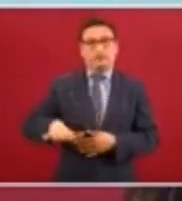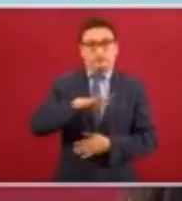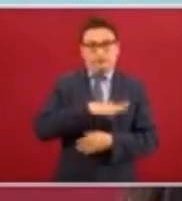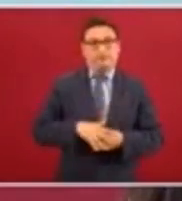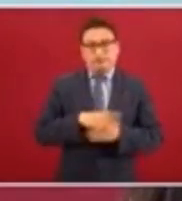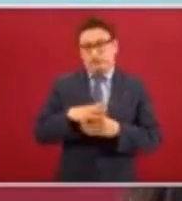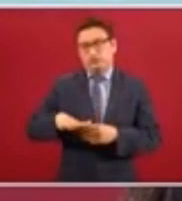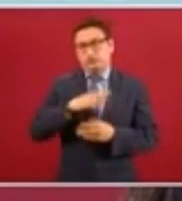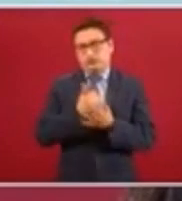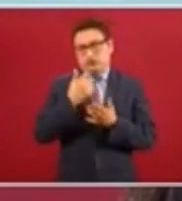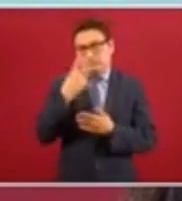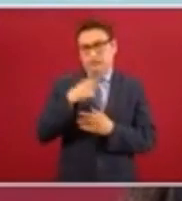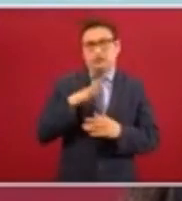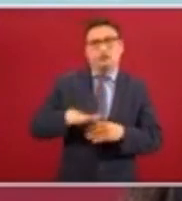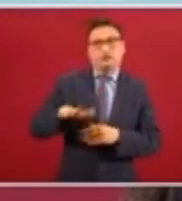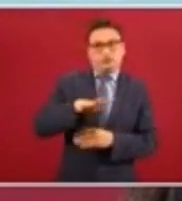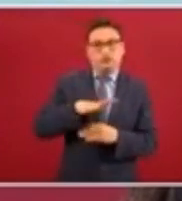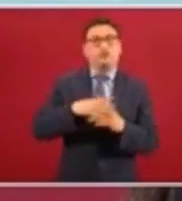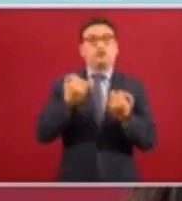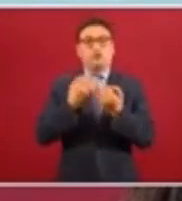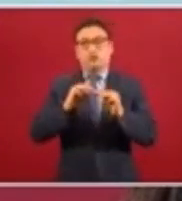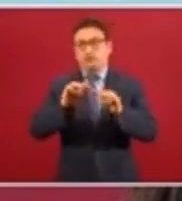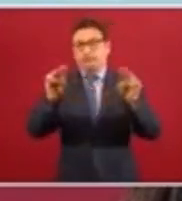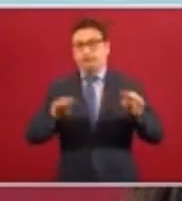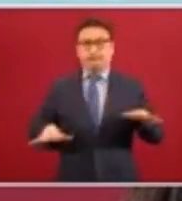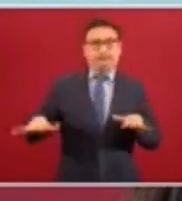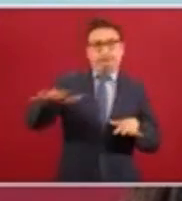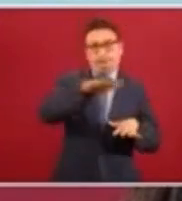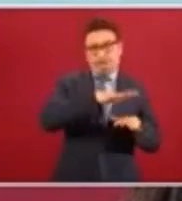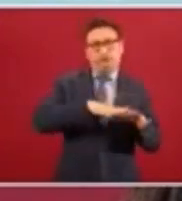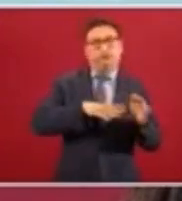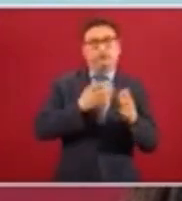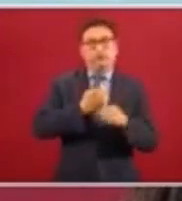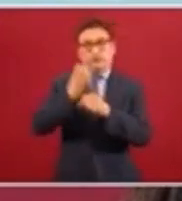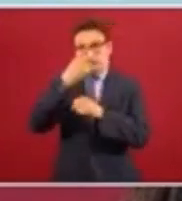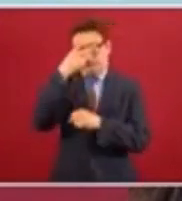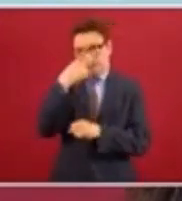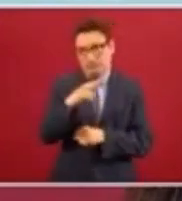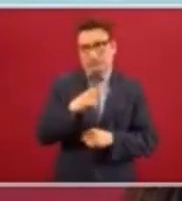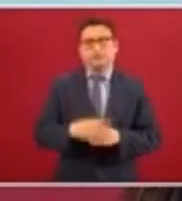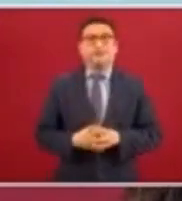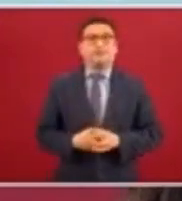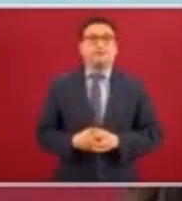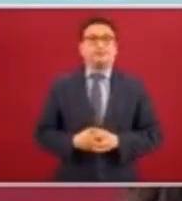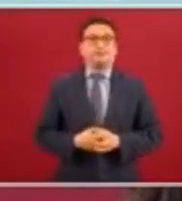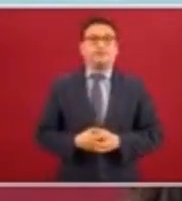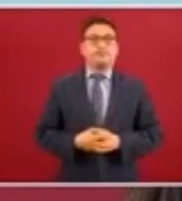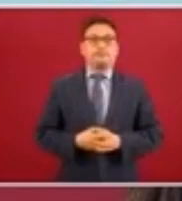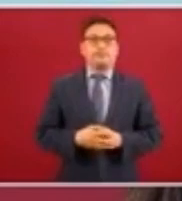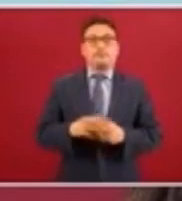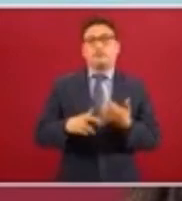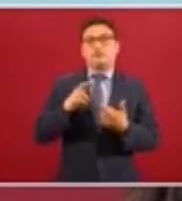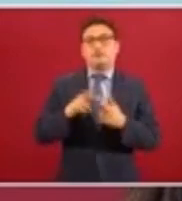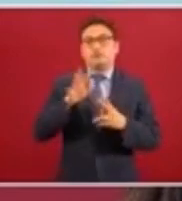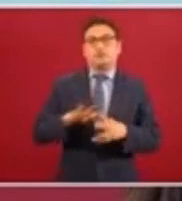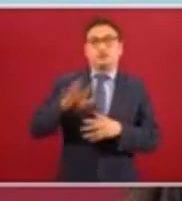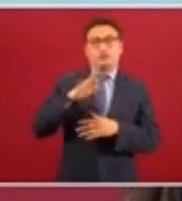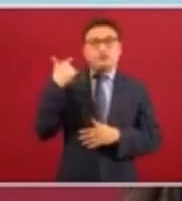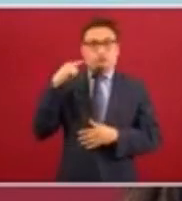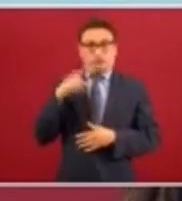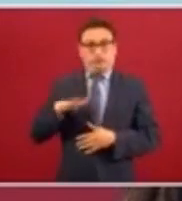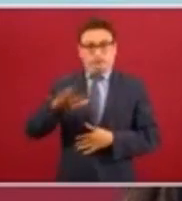México, donde confluye la Ciudad de México y la zona conurbada en el Estado de México y la región metropolitana de